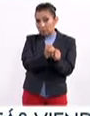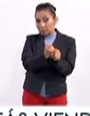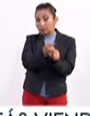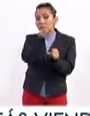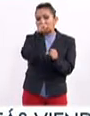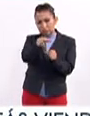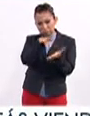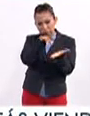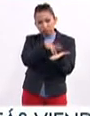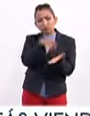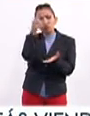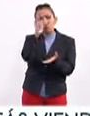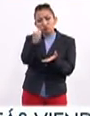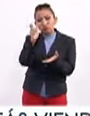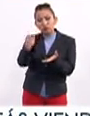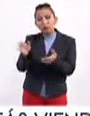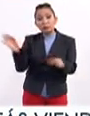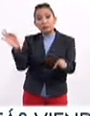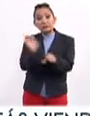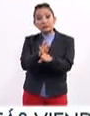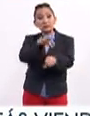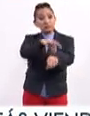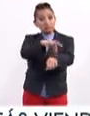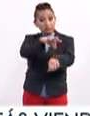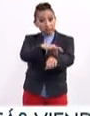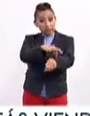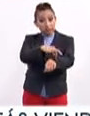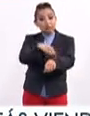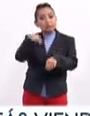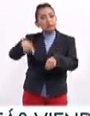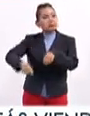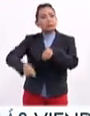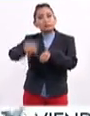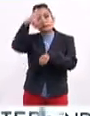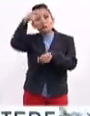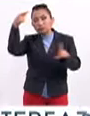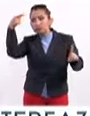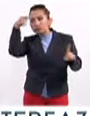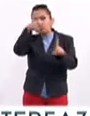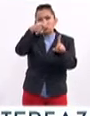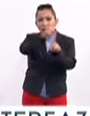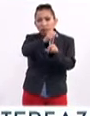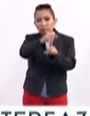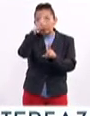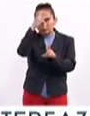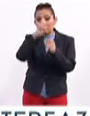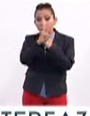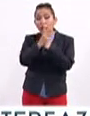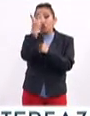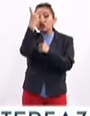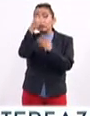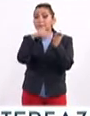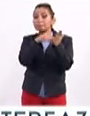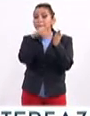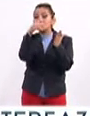Los va a apoyar con seguro médico. Nuestra primera meta para el país es de